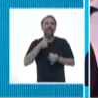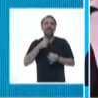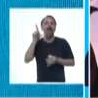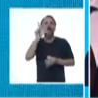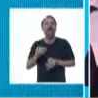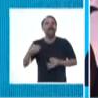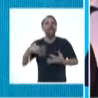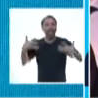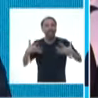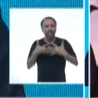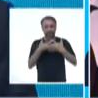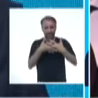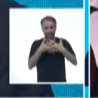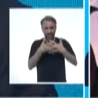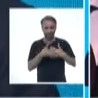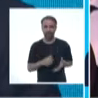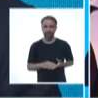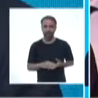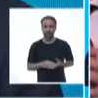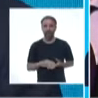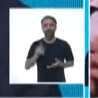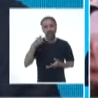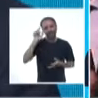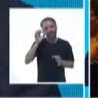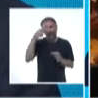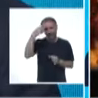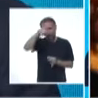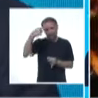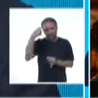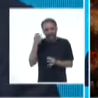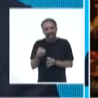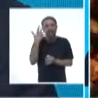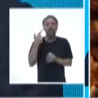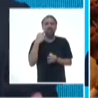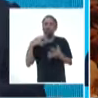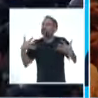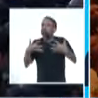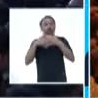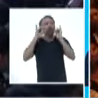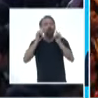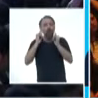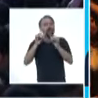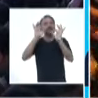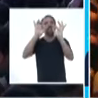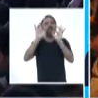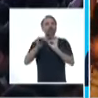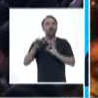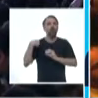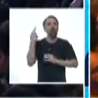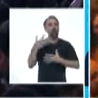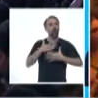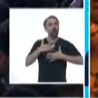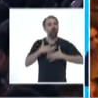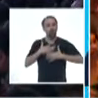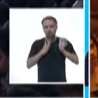la matanza como todo los distritos de los 135 distritos de nuestra provincia necesita